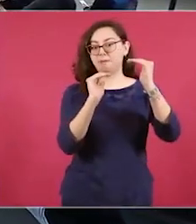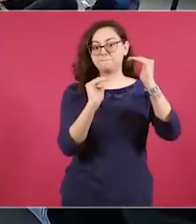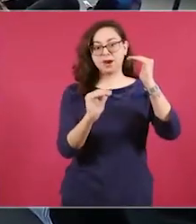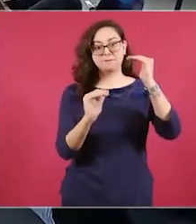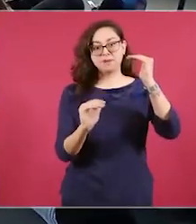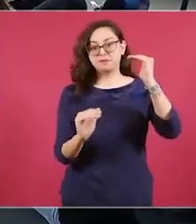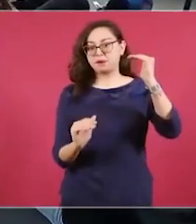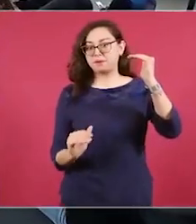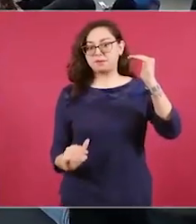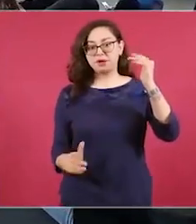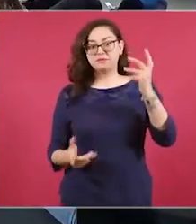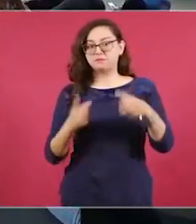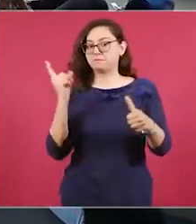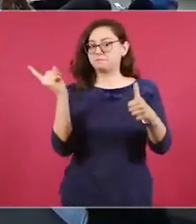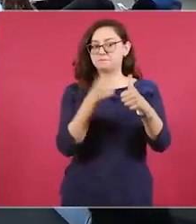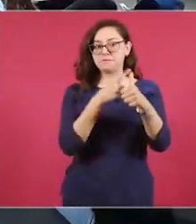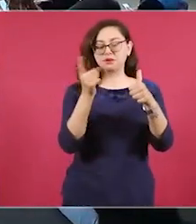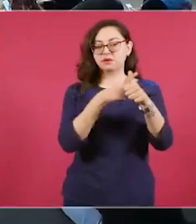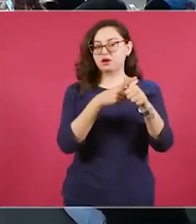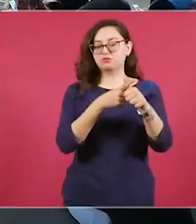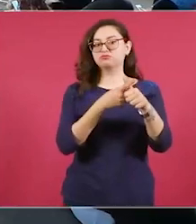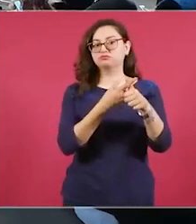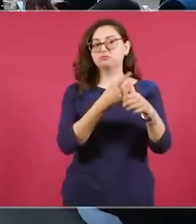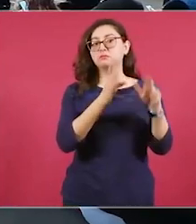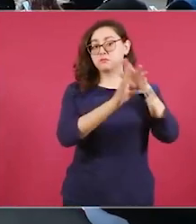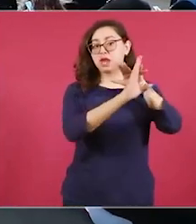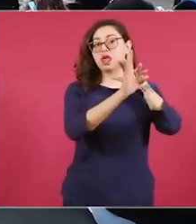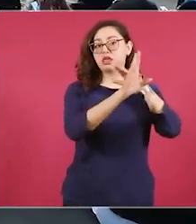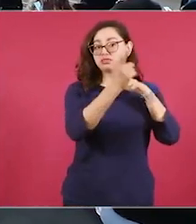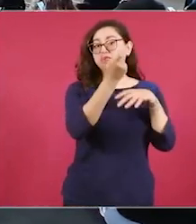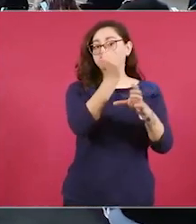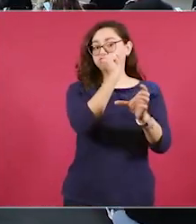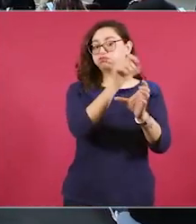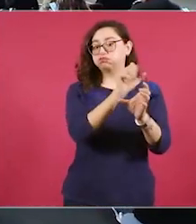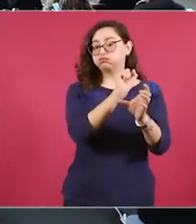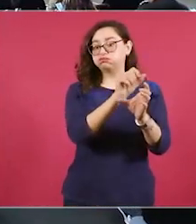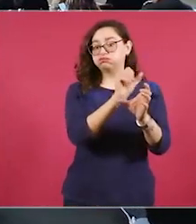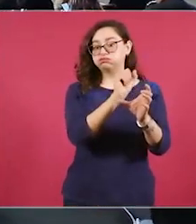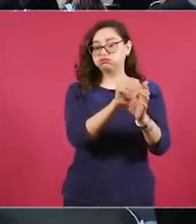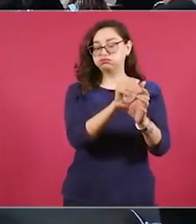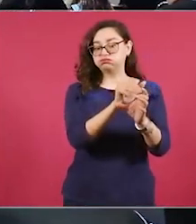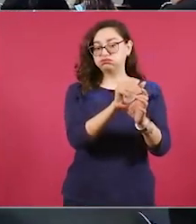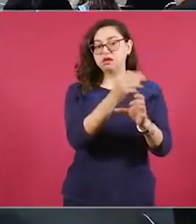En todas estas actividades hay récords. No creo en el turismo, pero sí en el